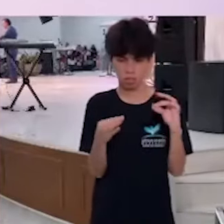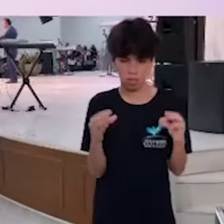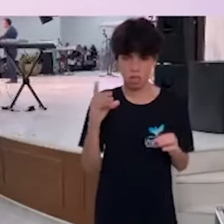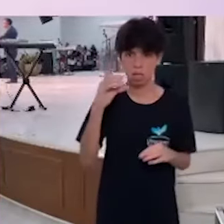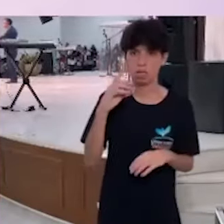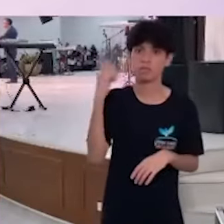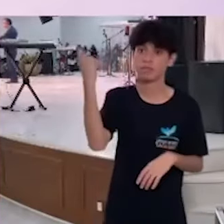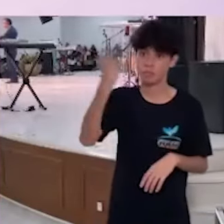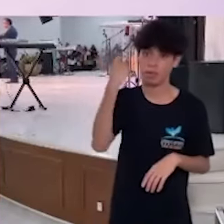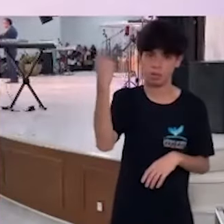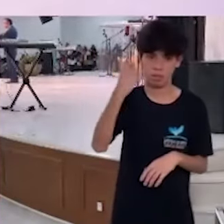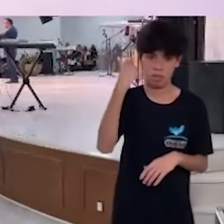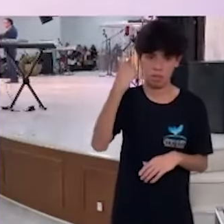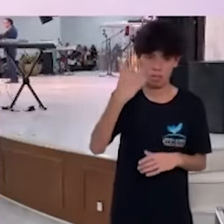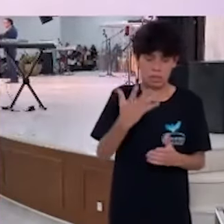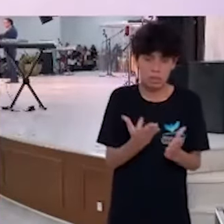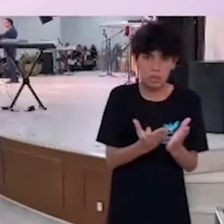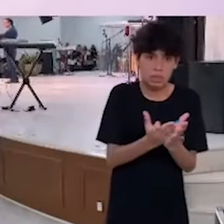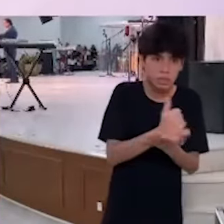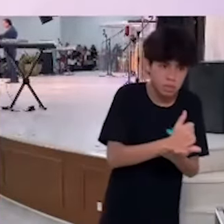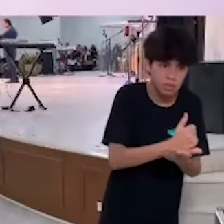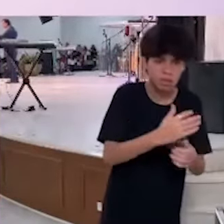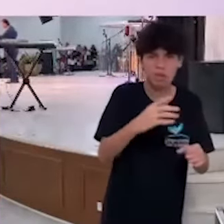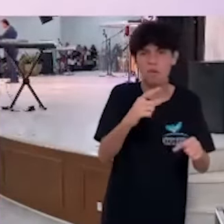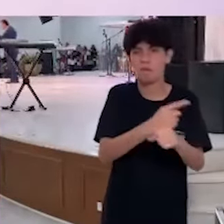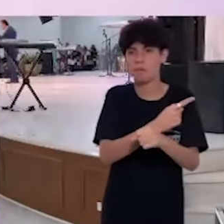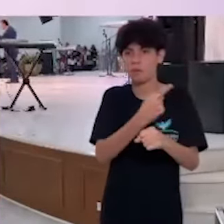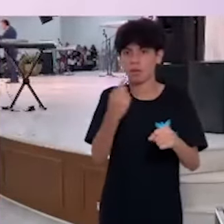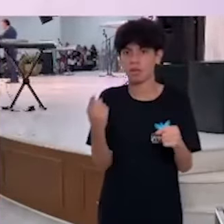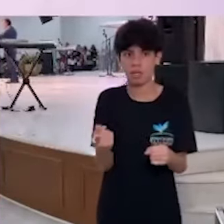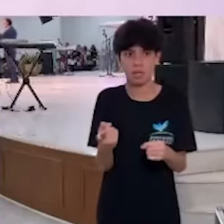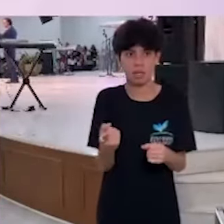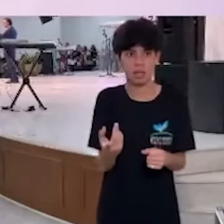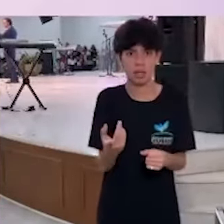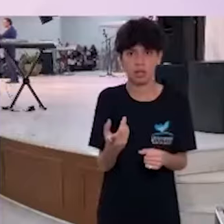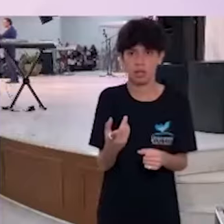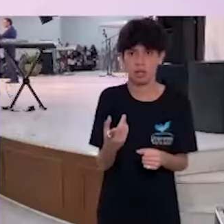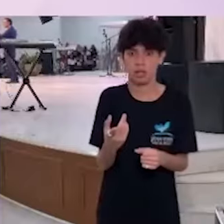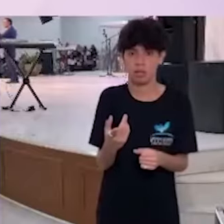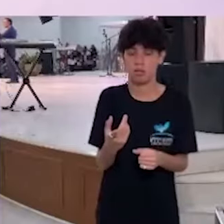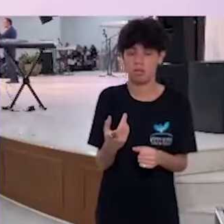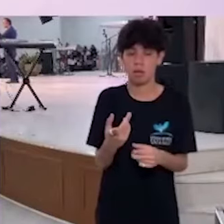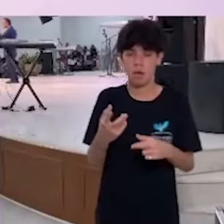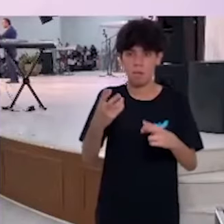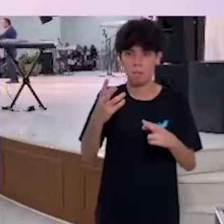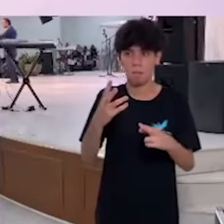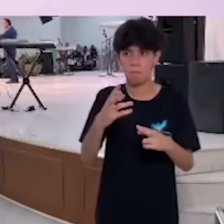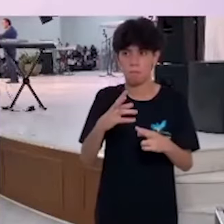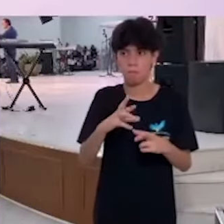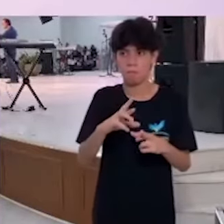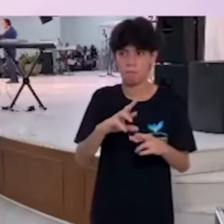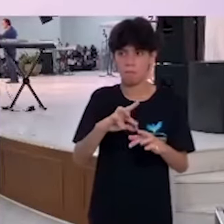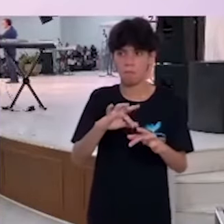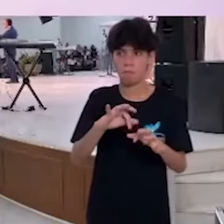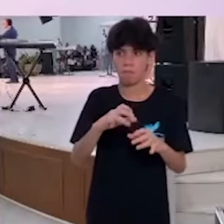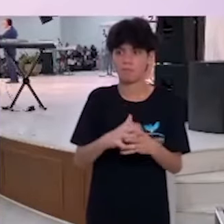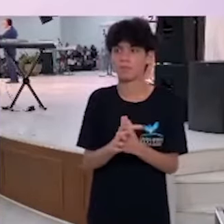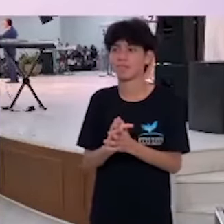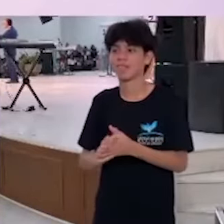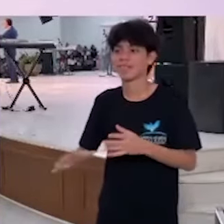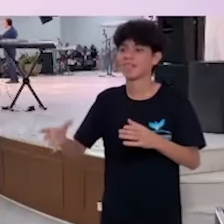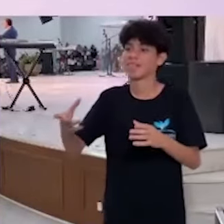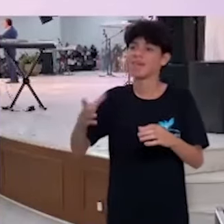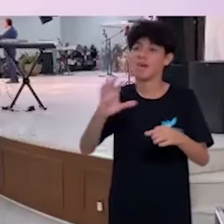en adulterio por esa misma razón que estamos hablando, porque no respetó los límites con